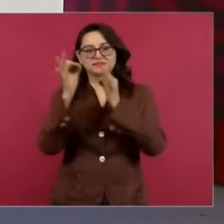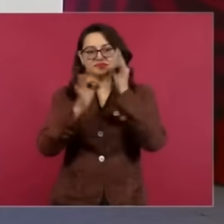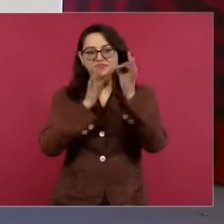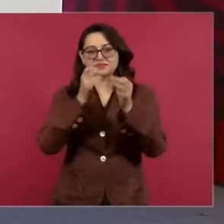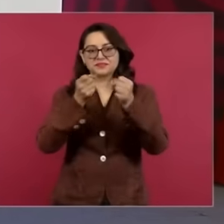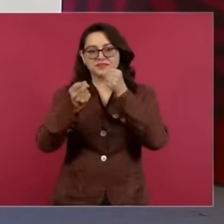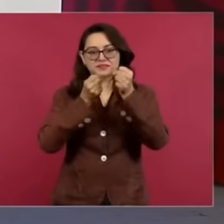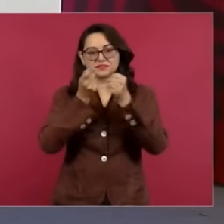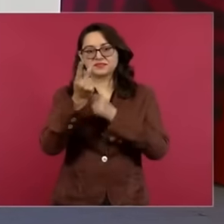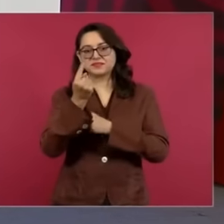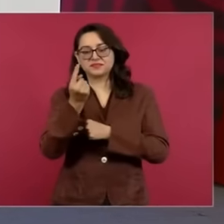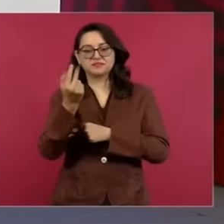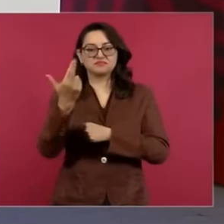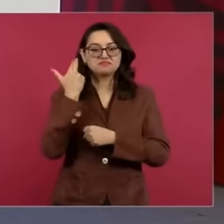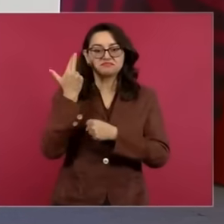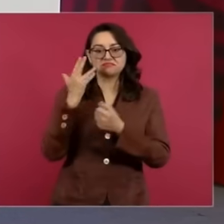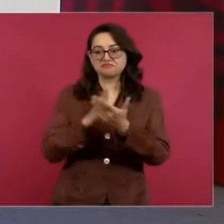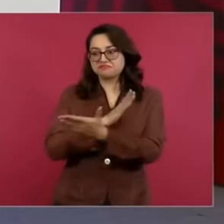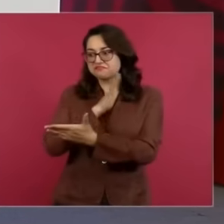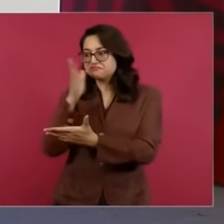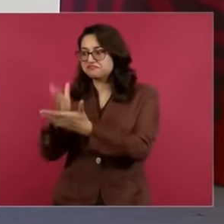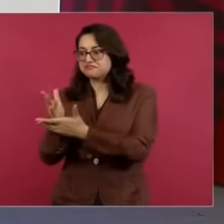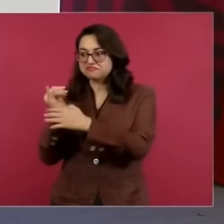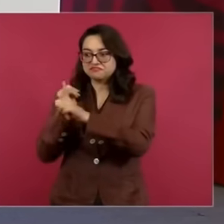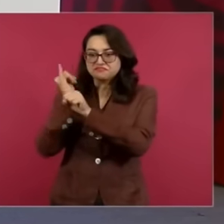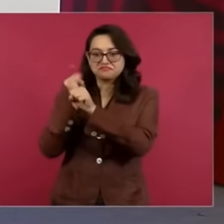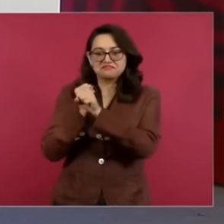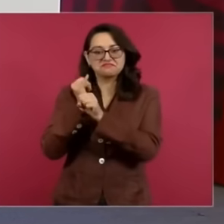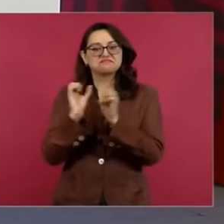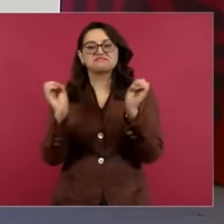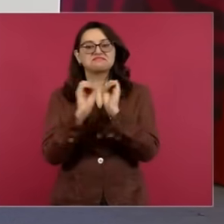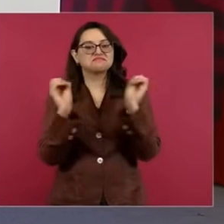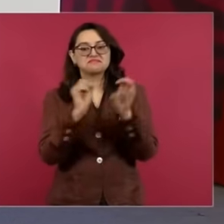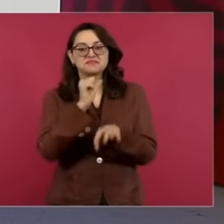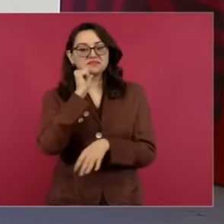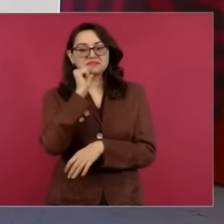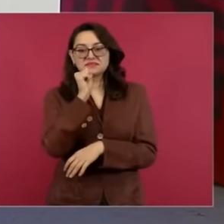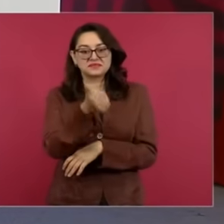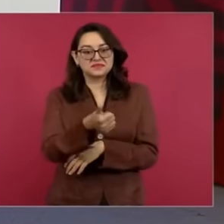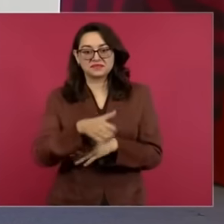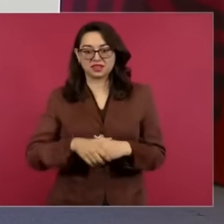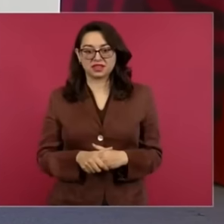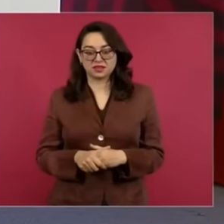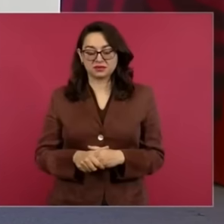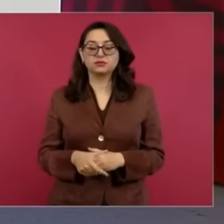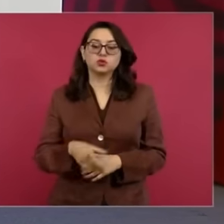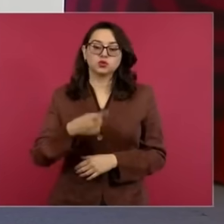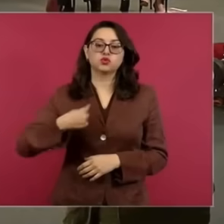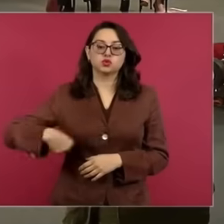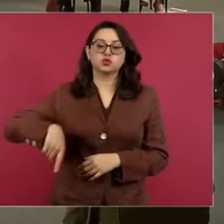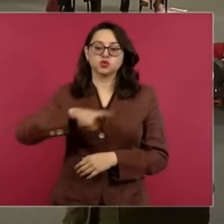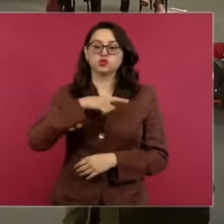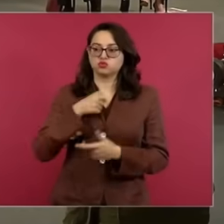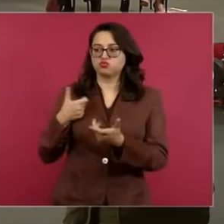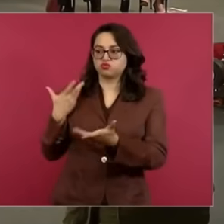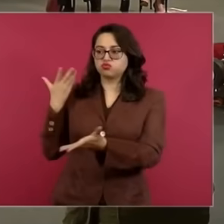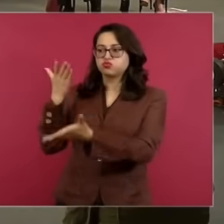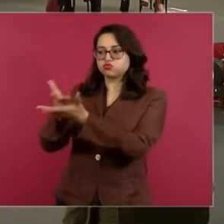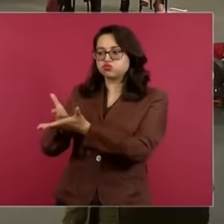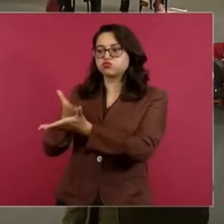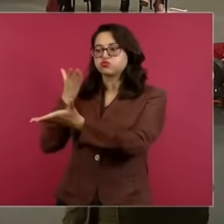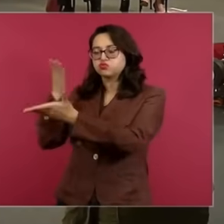Aquí les puedo decir de que les acabamos de resolver un problema de una caja de ahorro, de